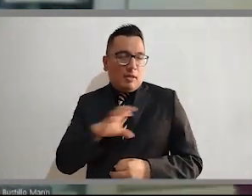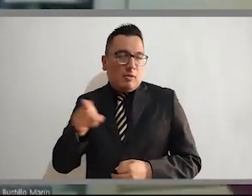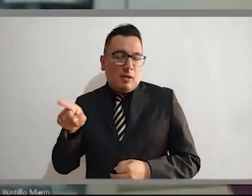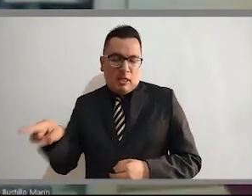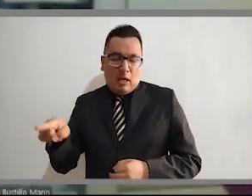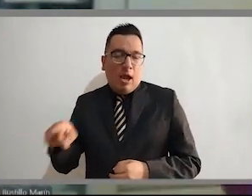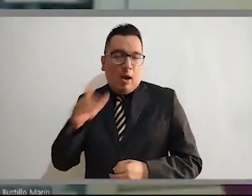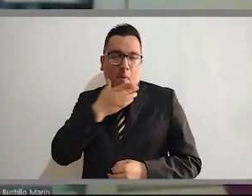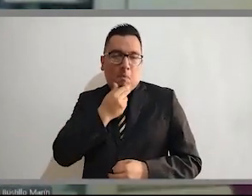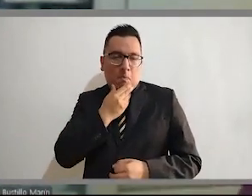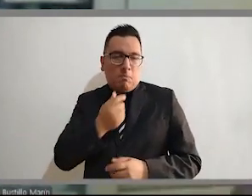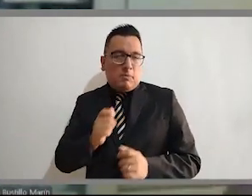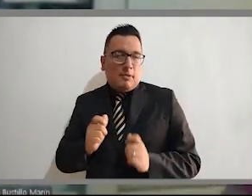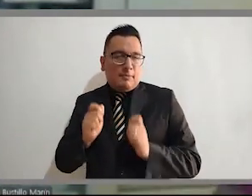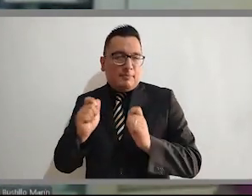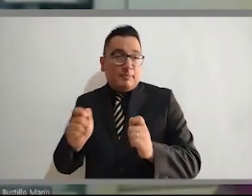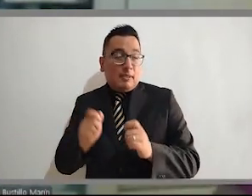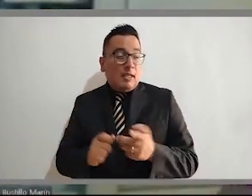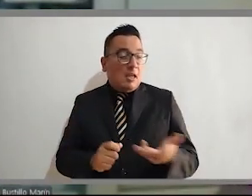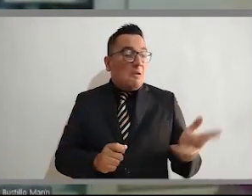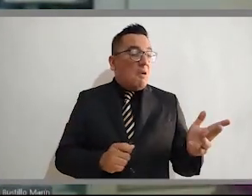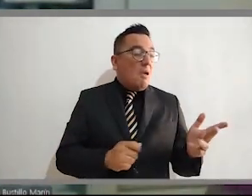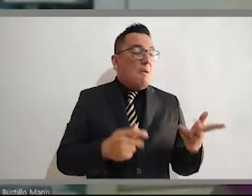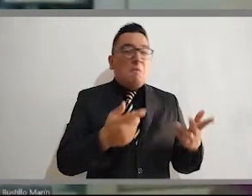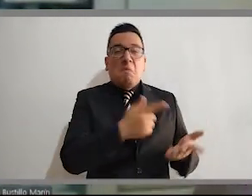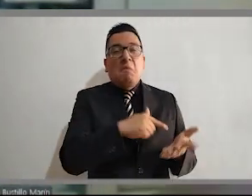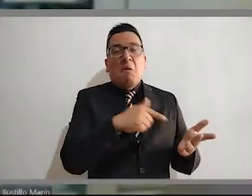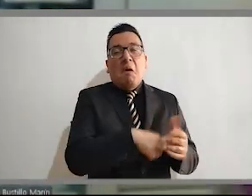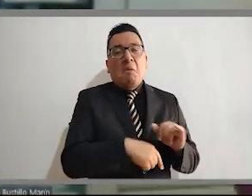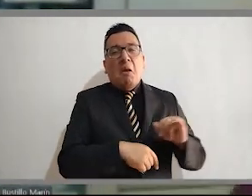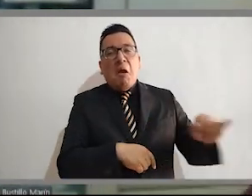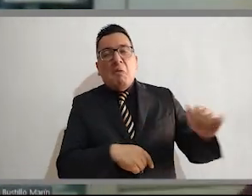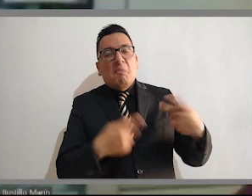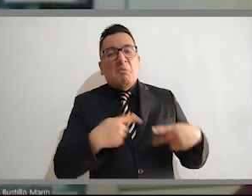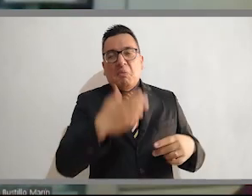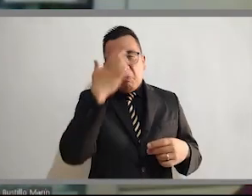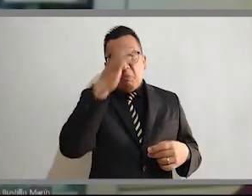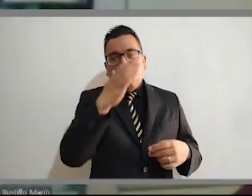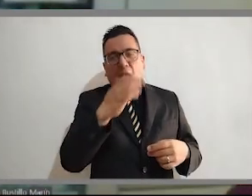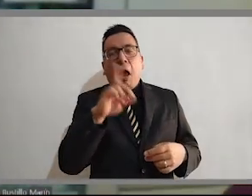en este partido, pues son estos hombres que ya están. Y a las mujeres las relegan.